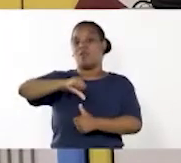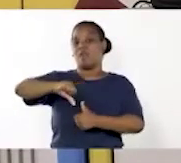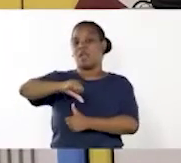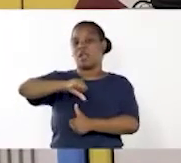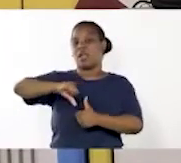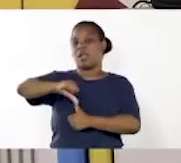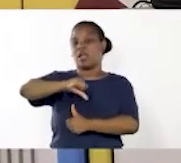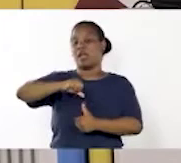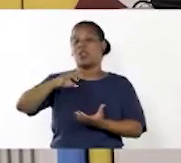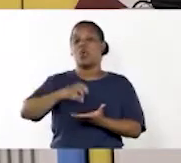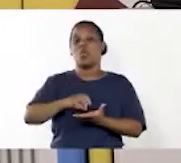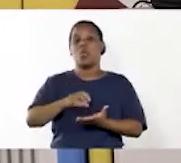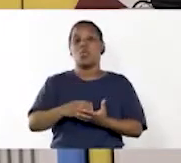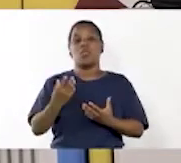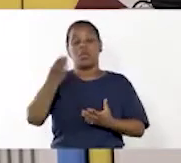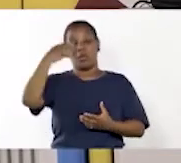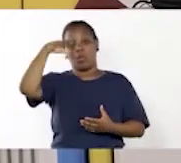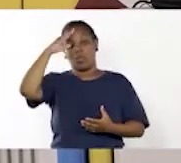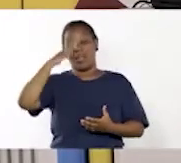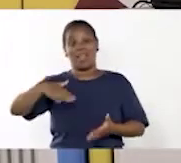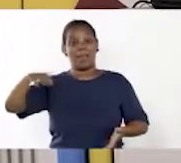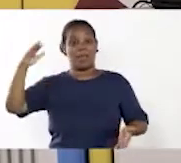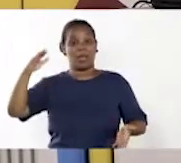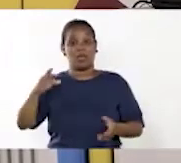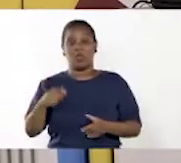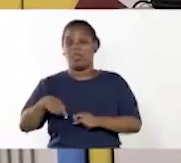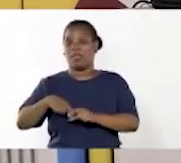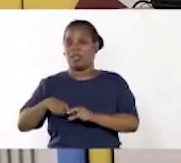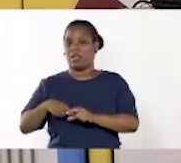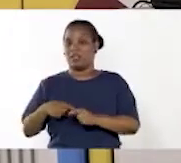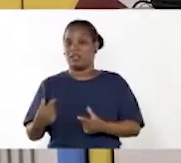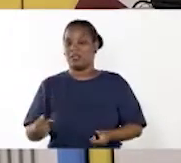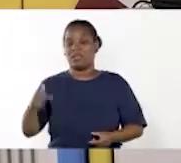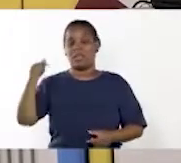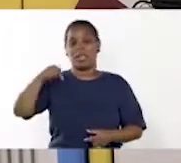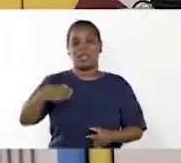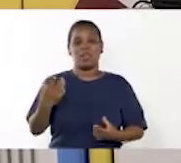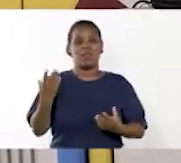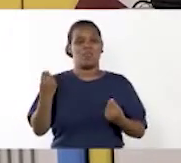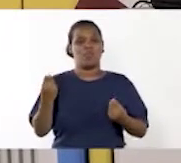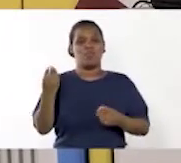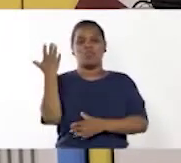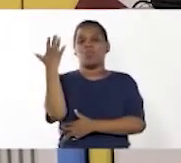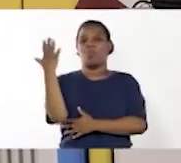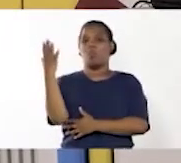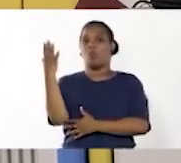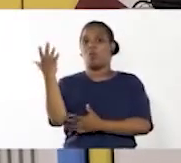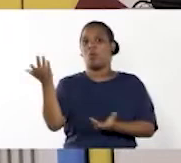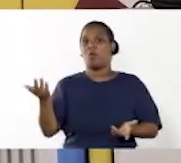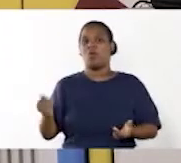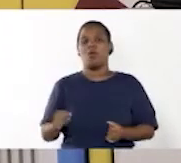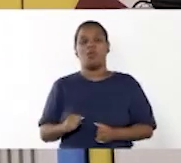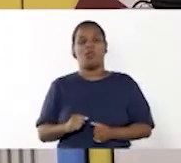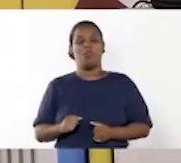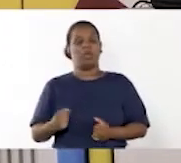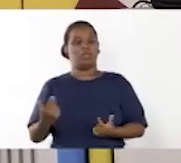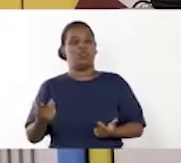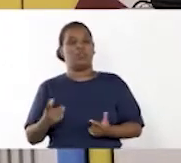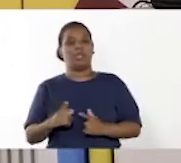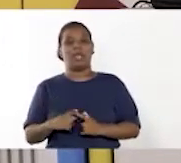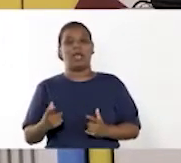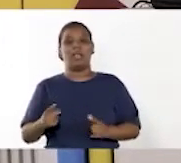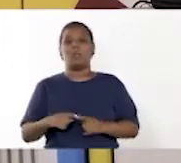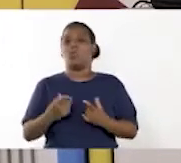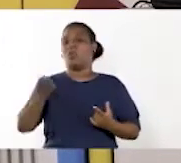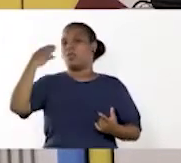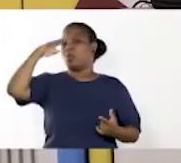de esas islas, ahí es una zona de bosques tropicales. Cualquiera se pregunta, bueno, ¿y por qué Cuba no predominan esos bosques tropicales si ese es el